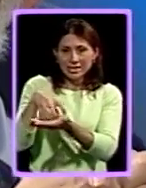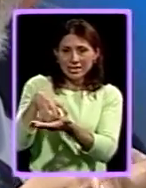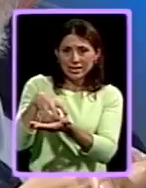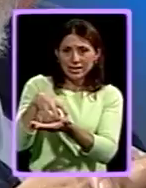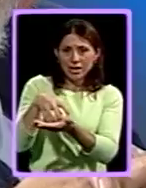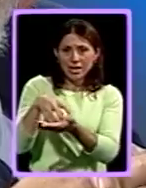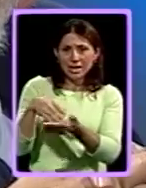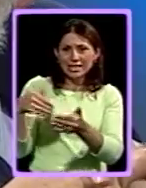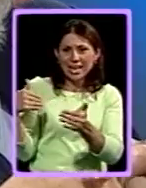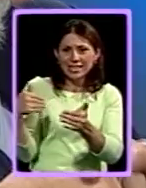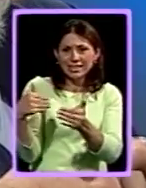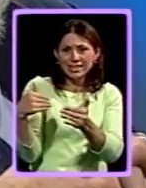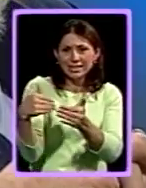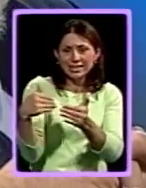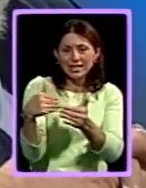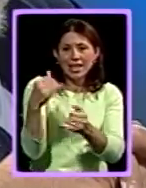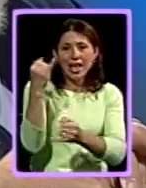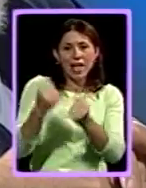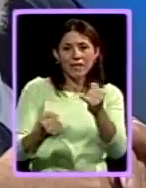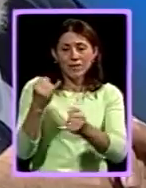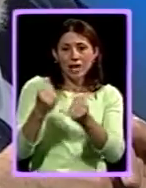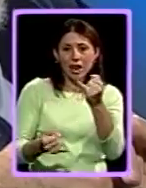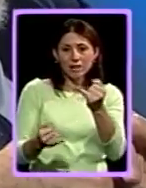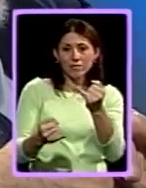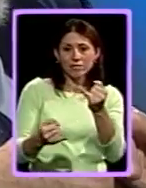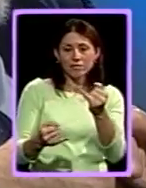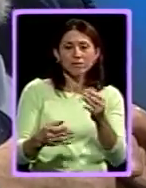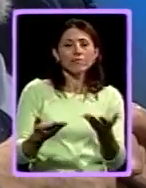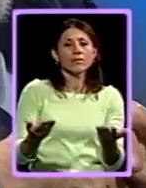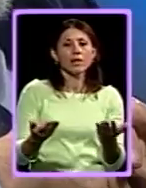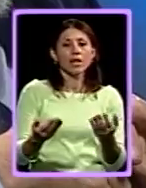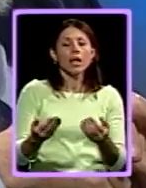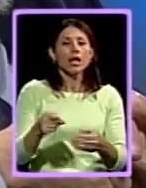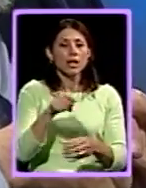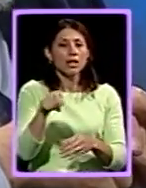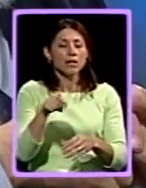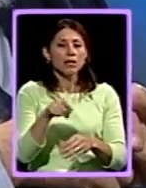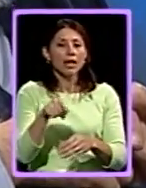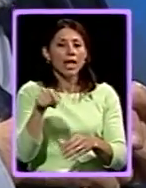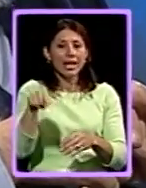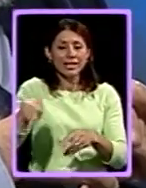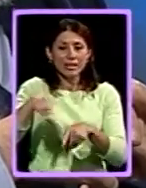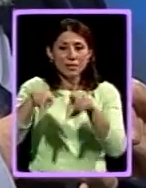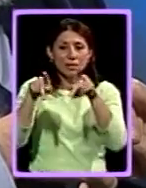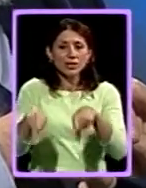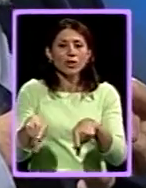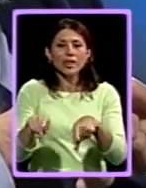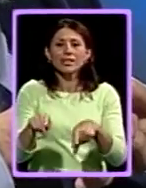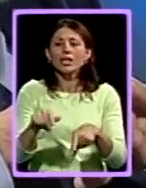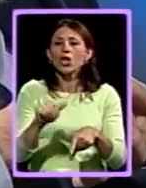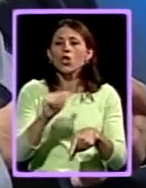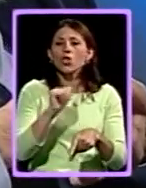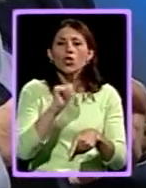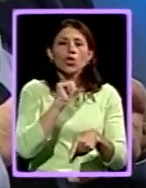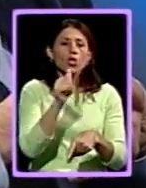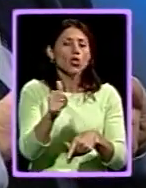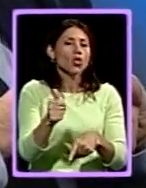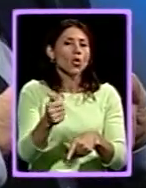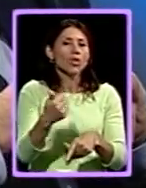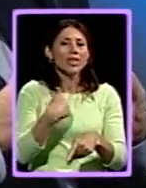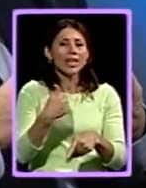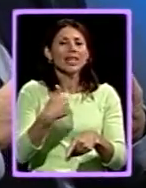final, y es lo que las últimas dos publicaciones van a manifestar, esos indecisos no tenían la distribución de los